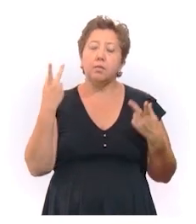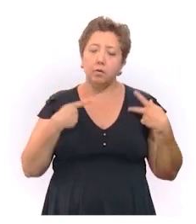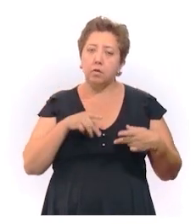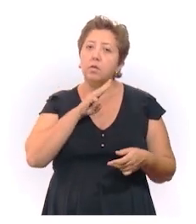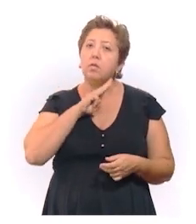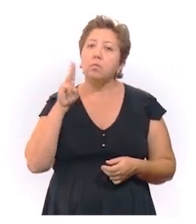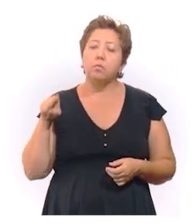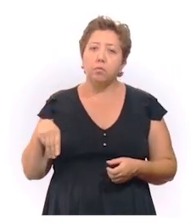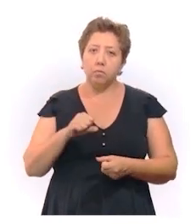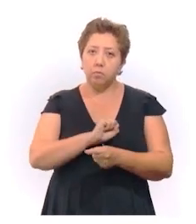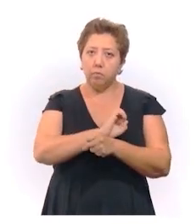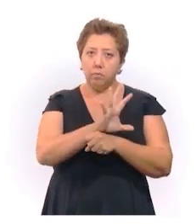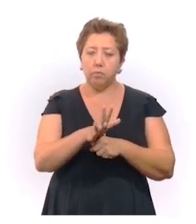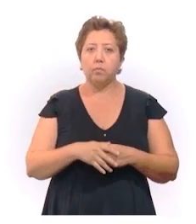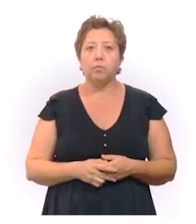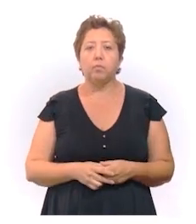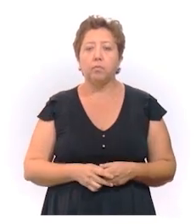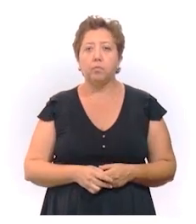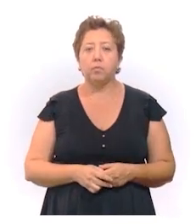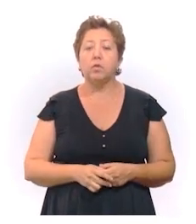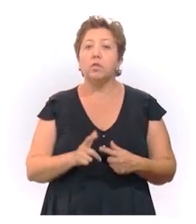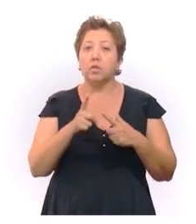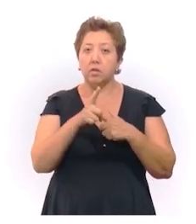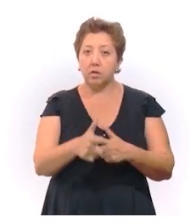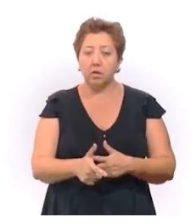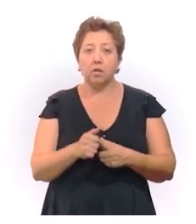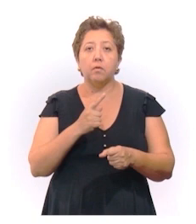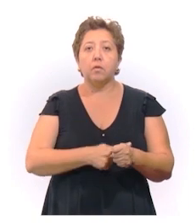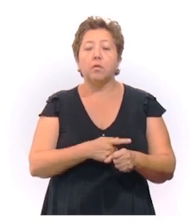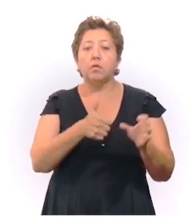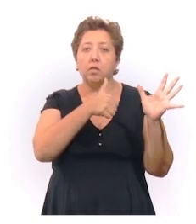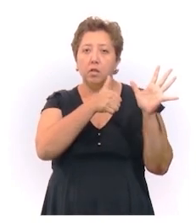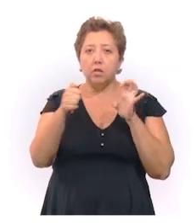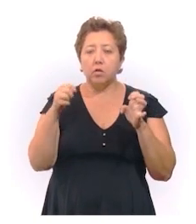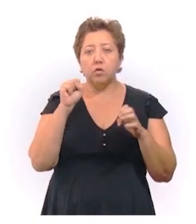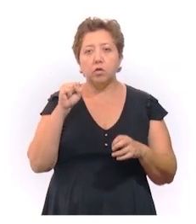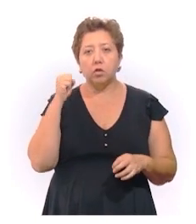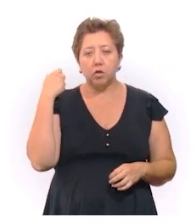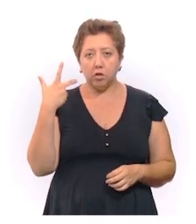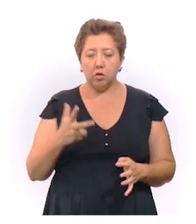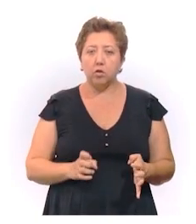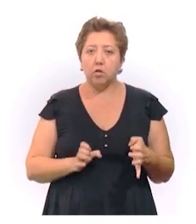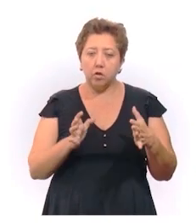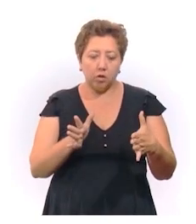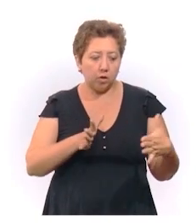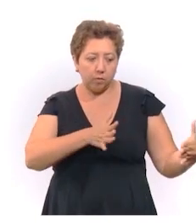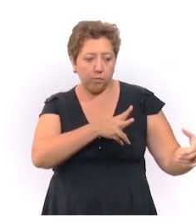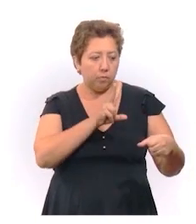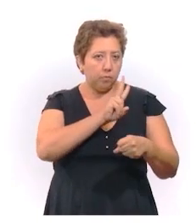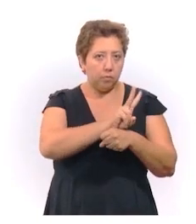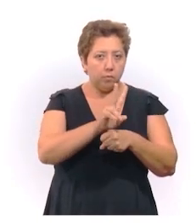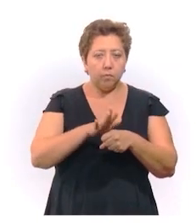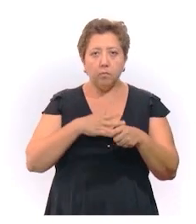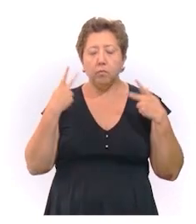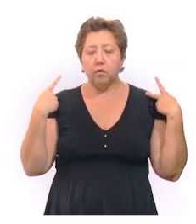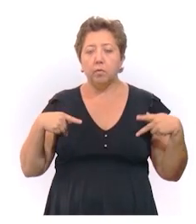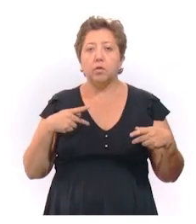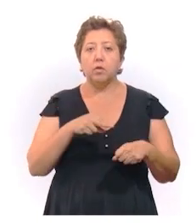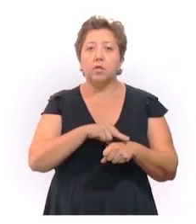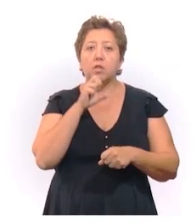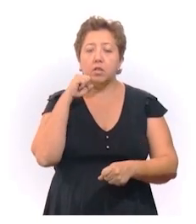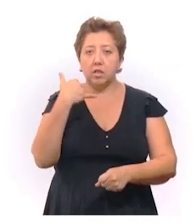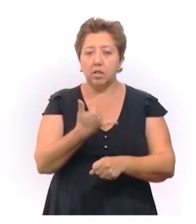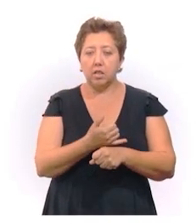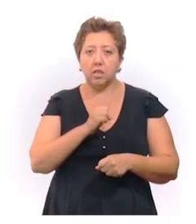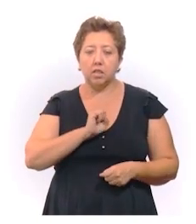fallecidas a causa del coronavirus. De los casos activos, 685 están estables, aislados y monitoreados constantemente por